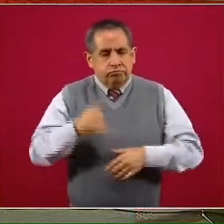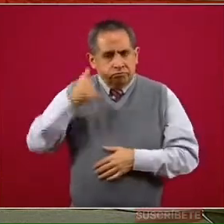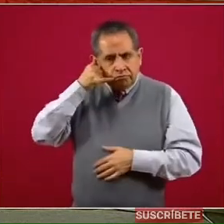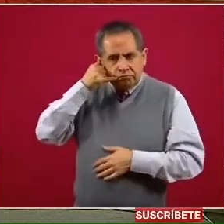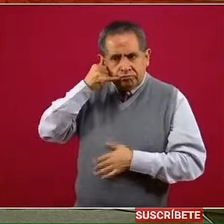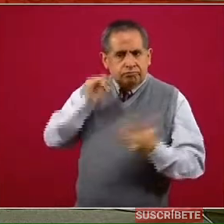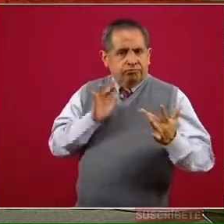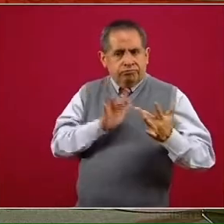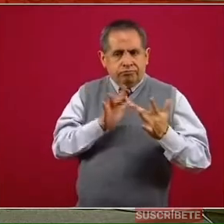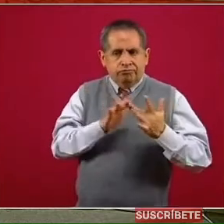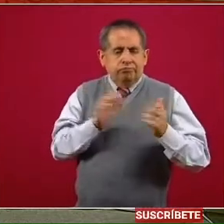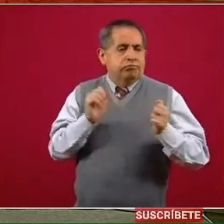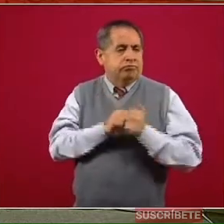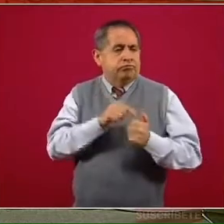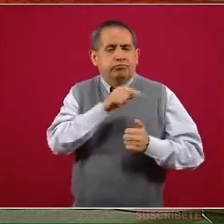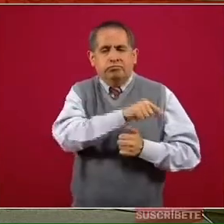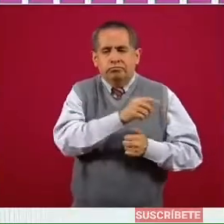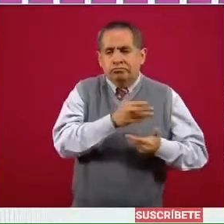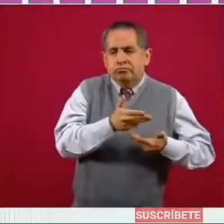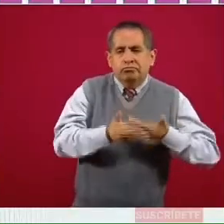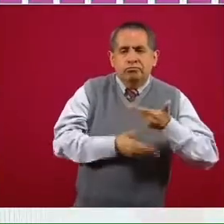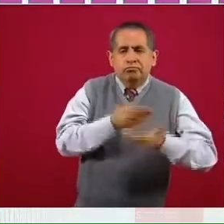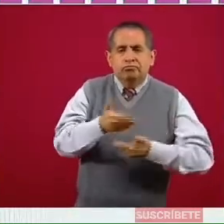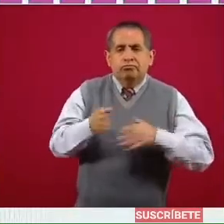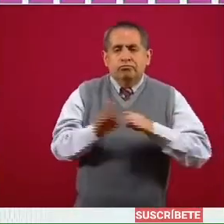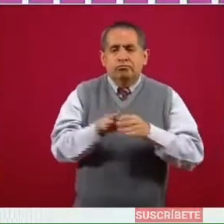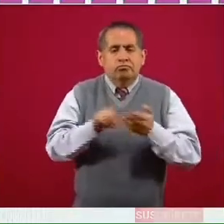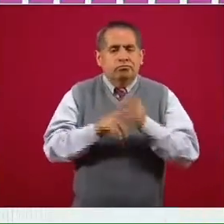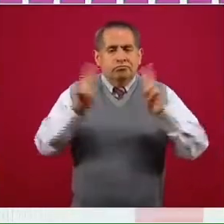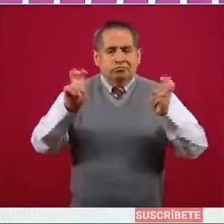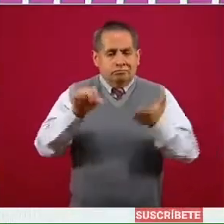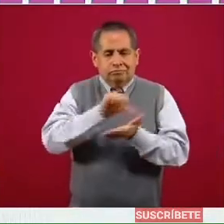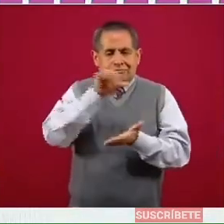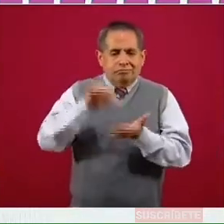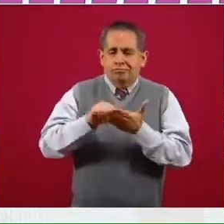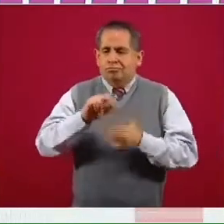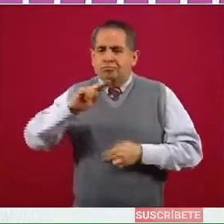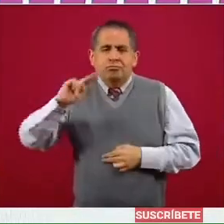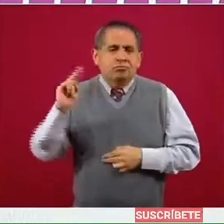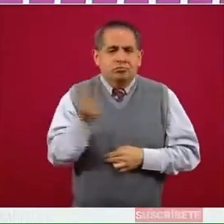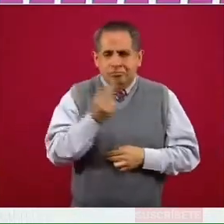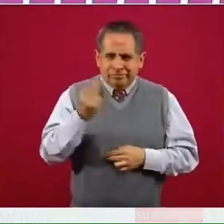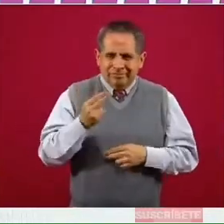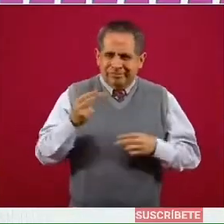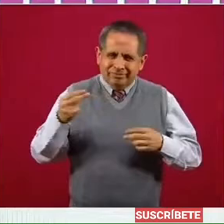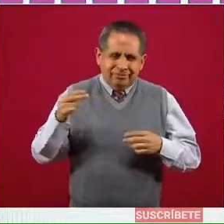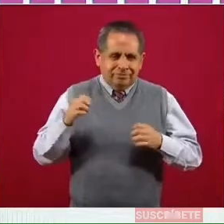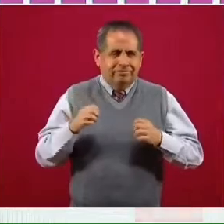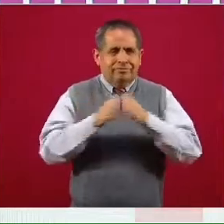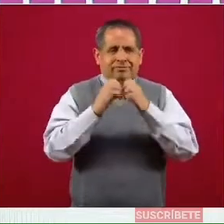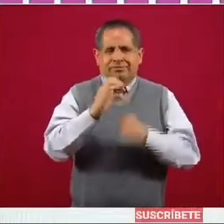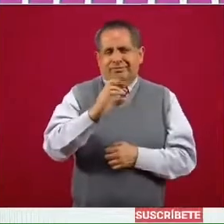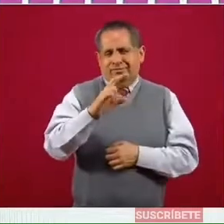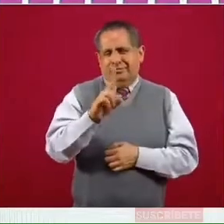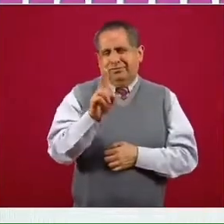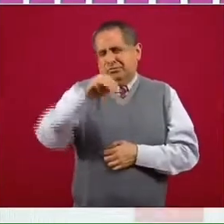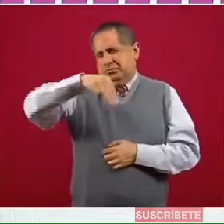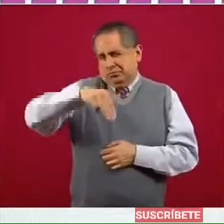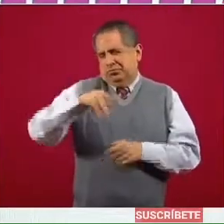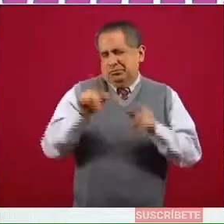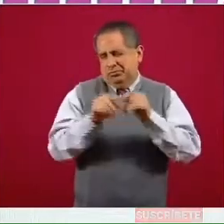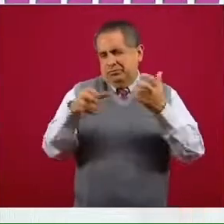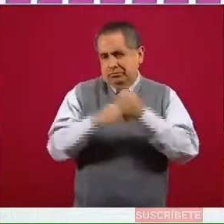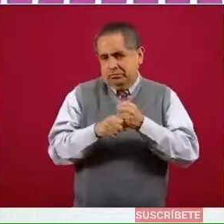están conectados con un servicio que se llama Centro Regulador de Urgencias Médicas, CRUM, que